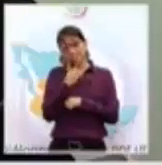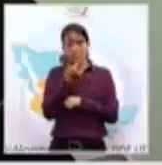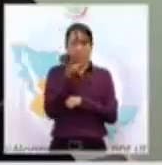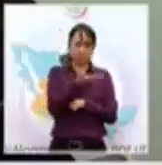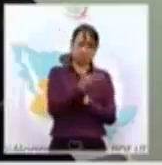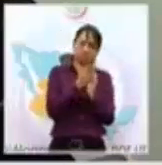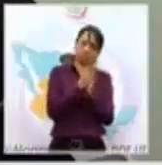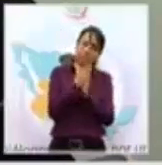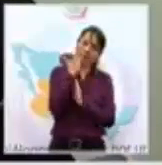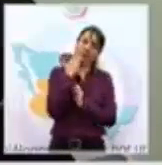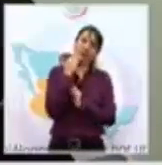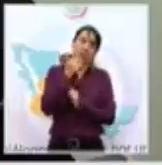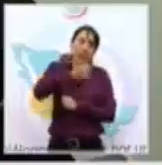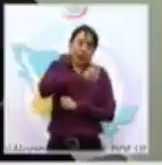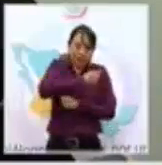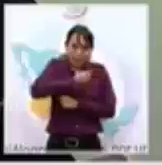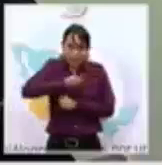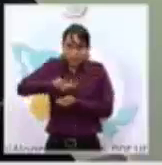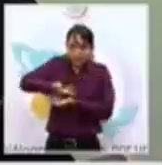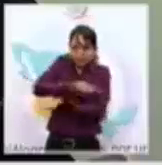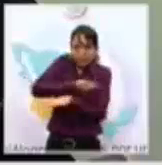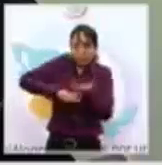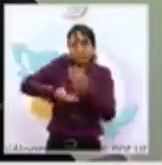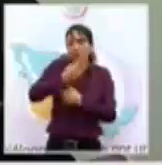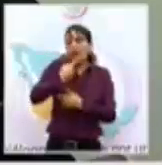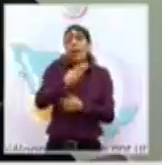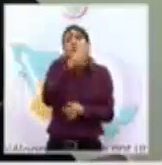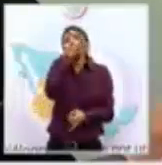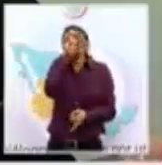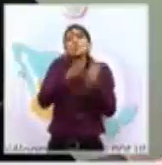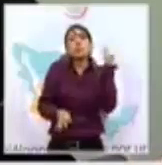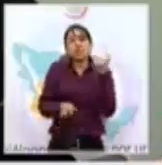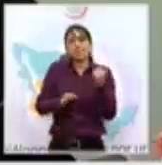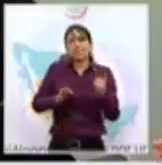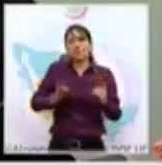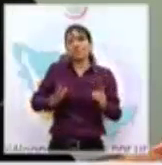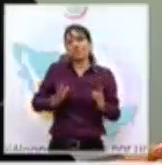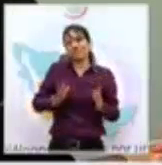la oportunidad de escuchar un comentario final del